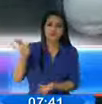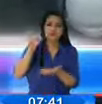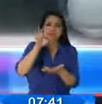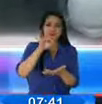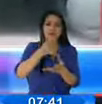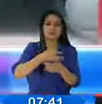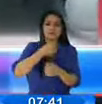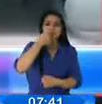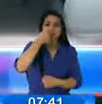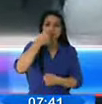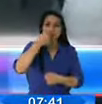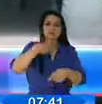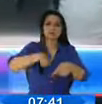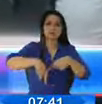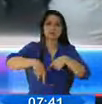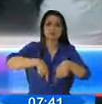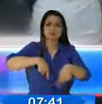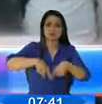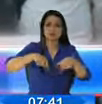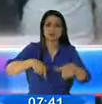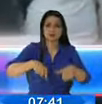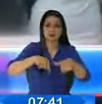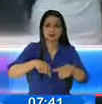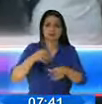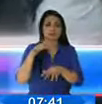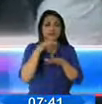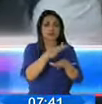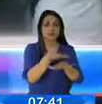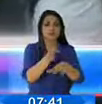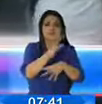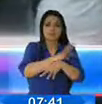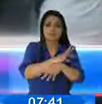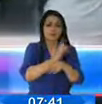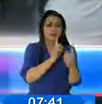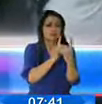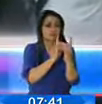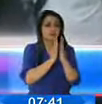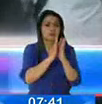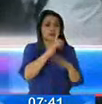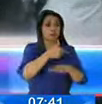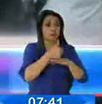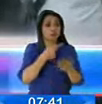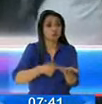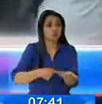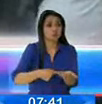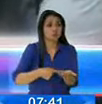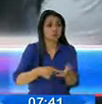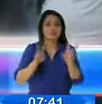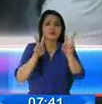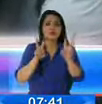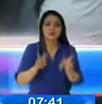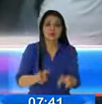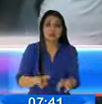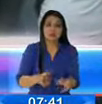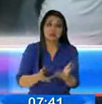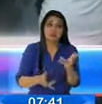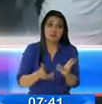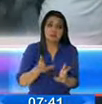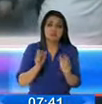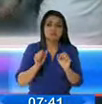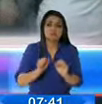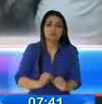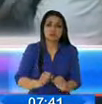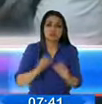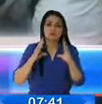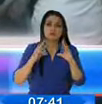la FENACOTIP, hacia la Asamblea Nacional. El propósito, tener una nueva reunión con las autoridades para tratar esta posibilidad de que